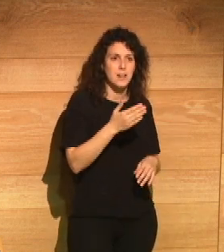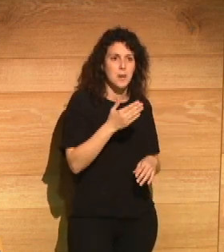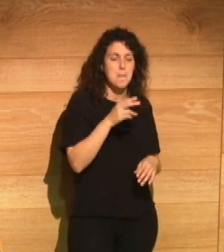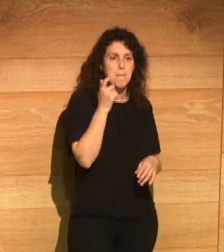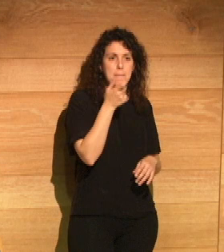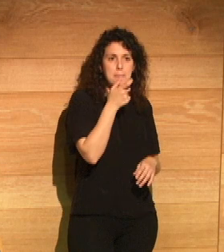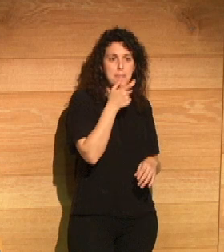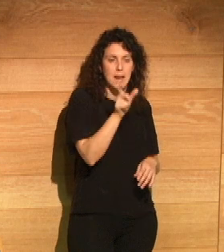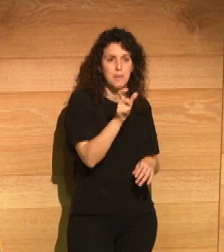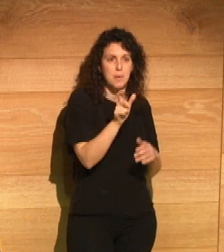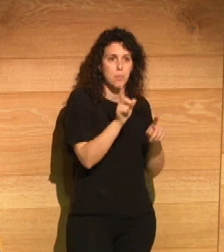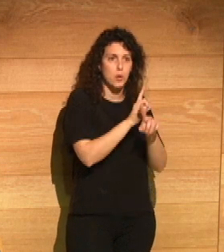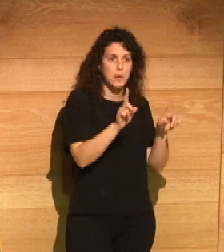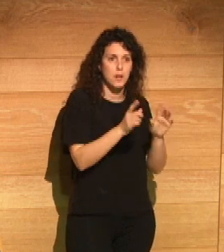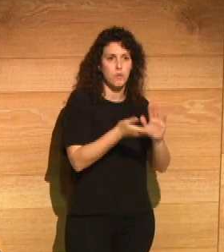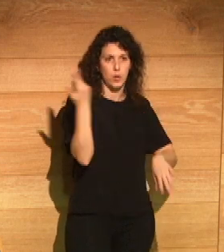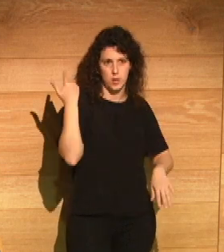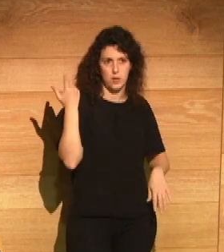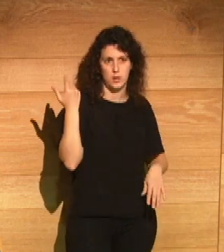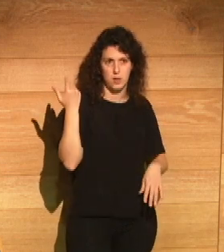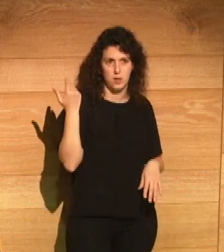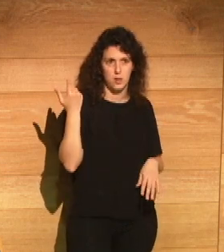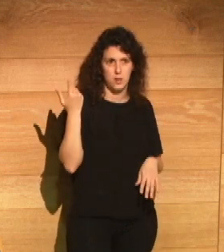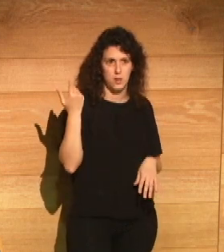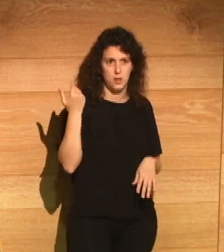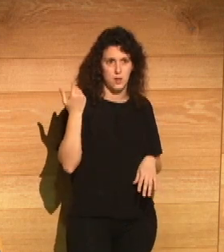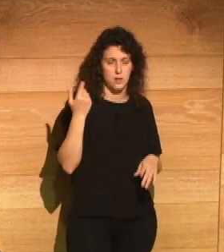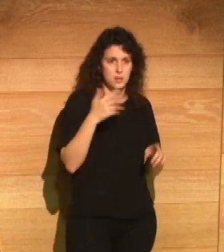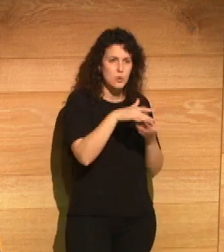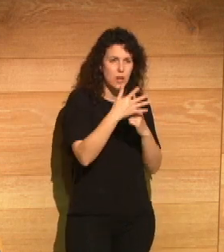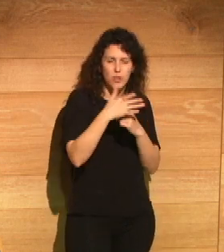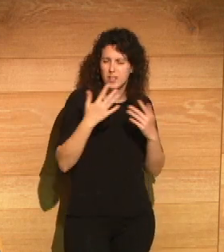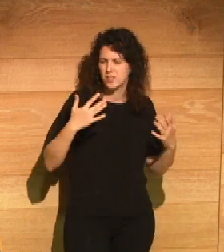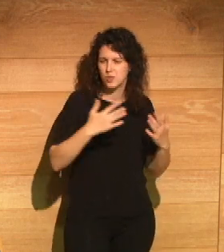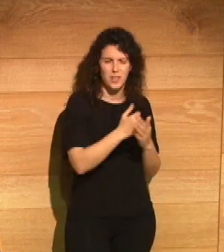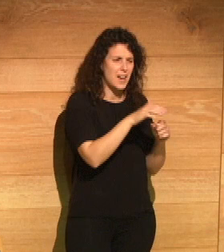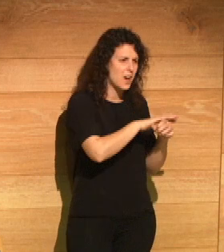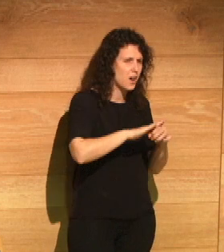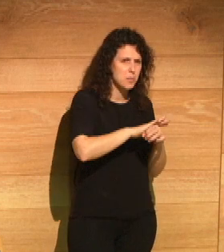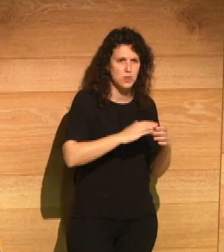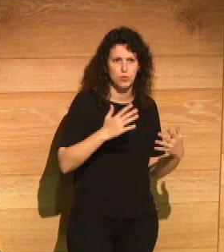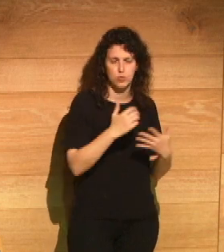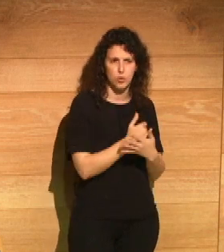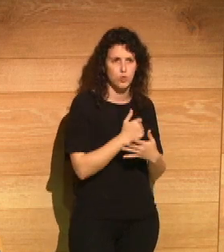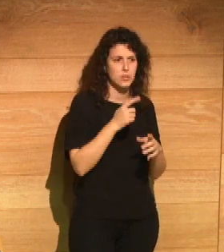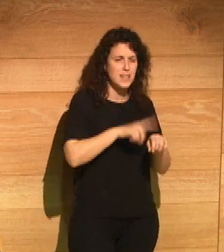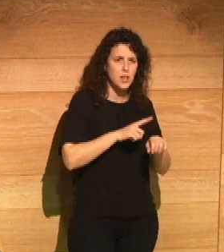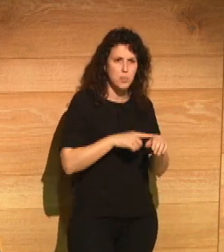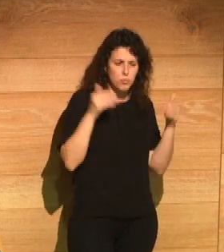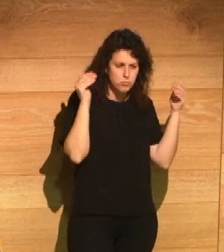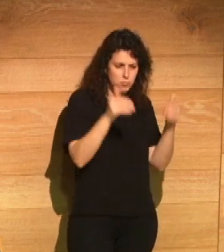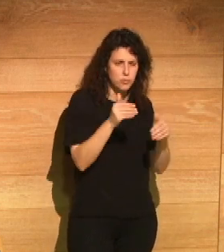para escritoras, sino para cualquier tarea que requiera de mucho tiempo y de mucha dedicación,